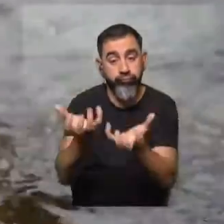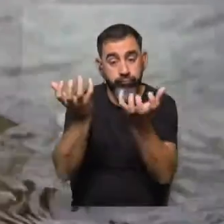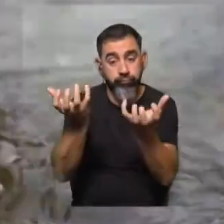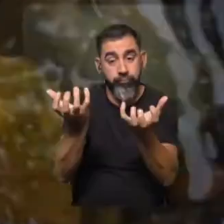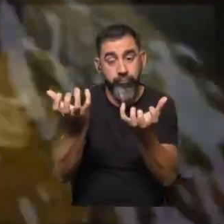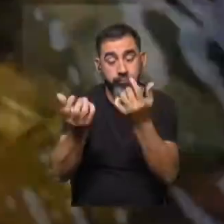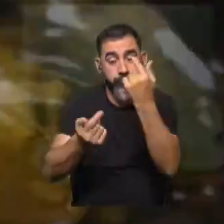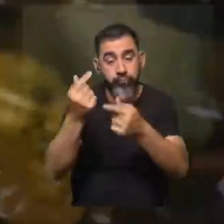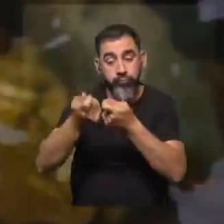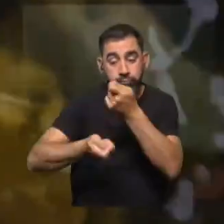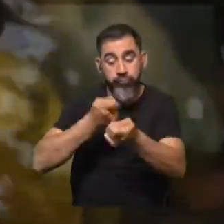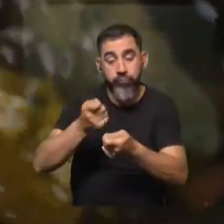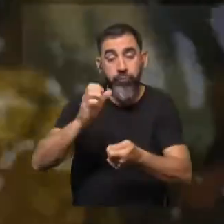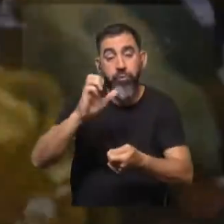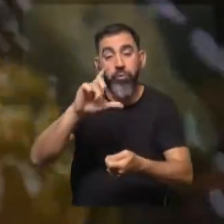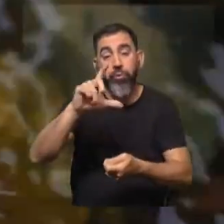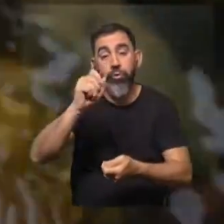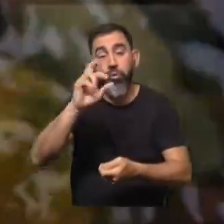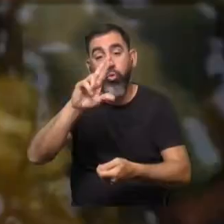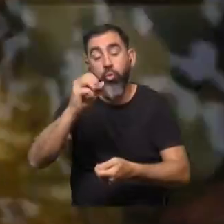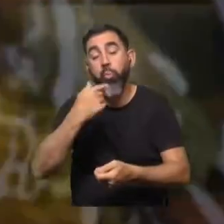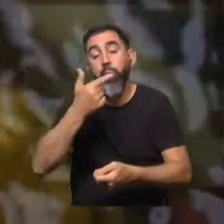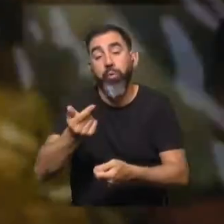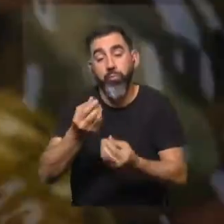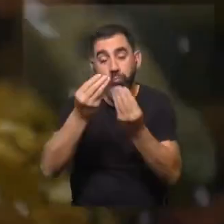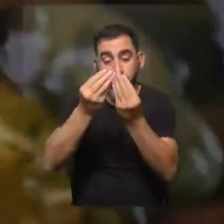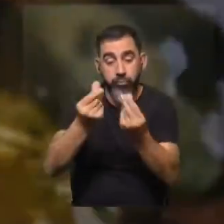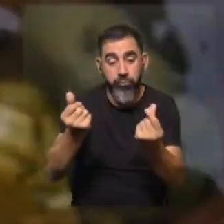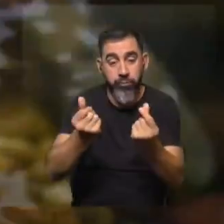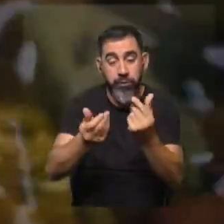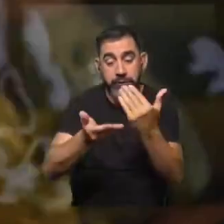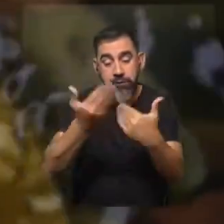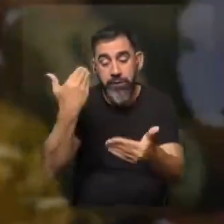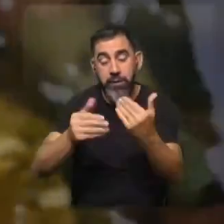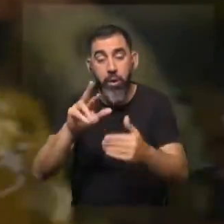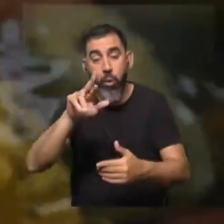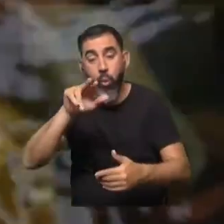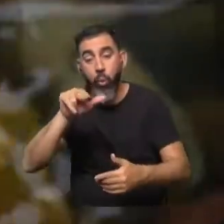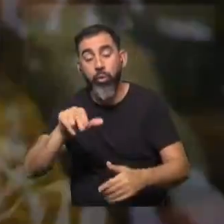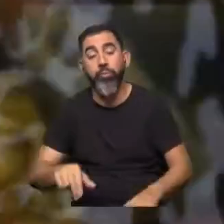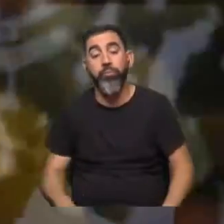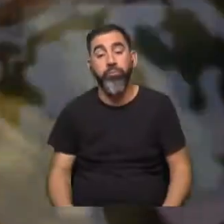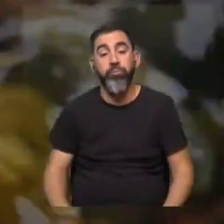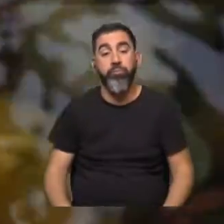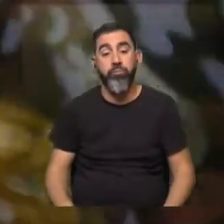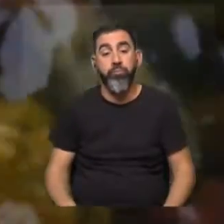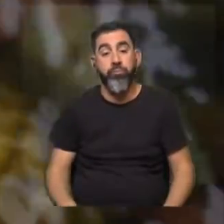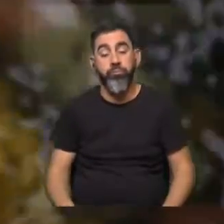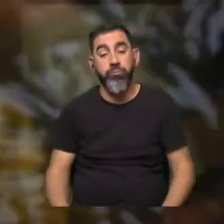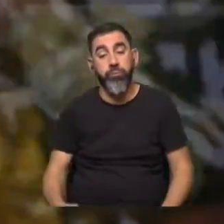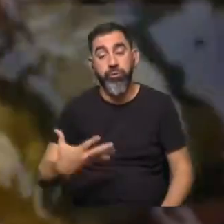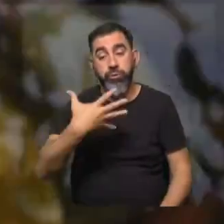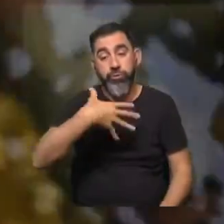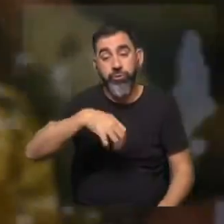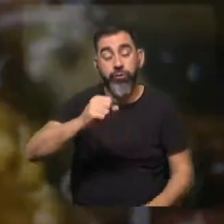tiene diferentes elementos, como el cloro, por ejemplo, que va a disolver y a sacar el oro de esa roca, lo va a transportar, ese